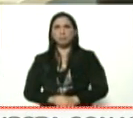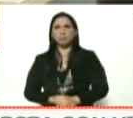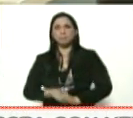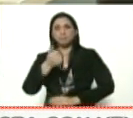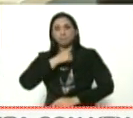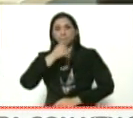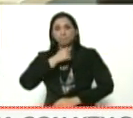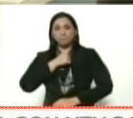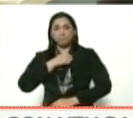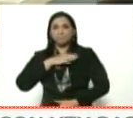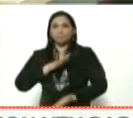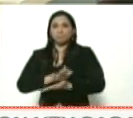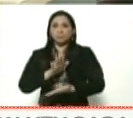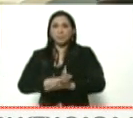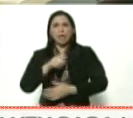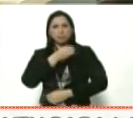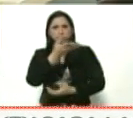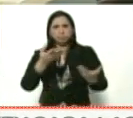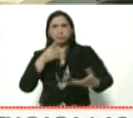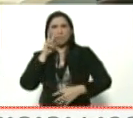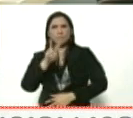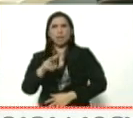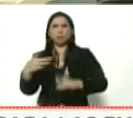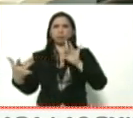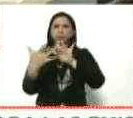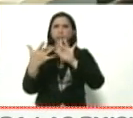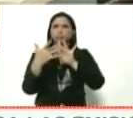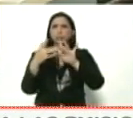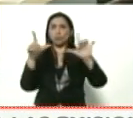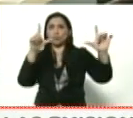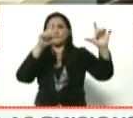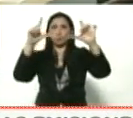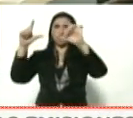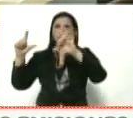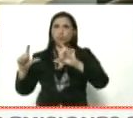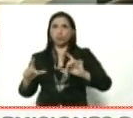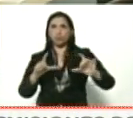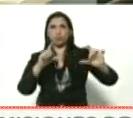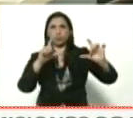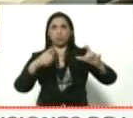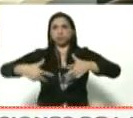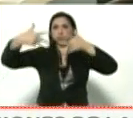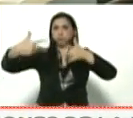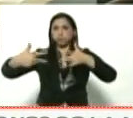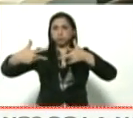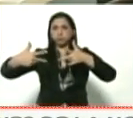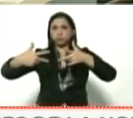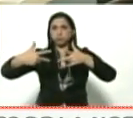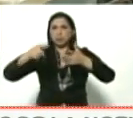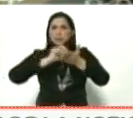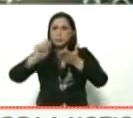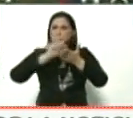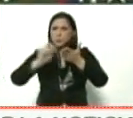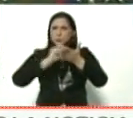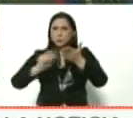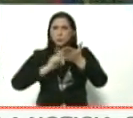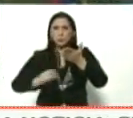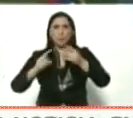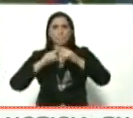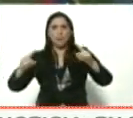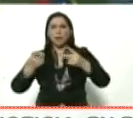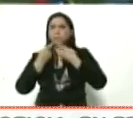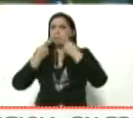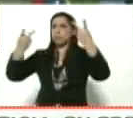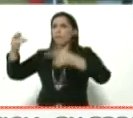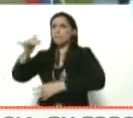su perseverancia. Ahí los veo en la pantalla de la videoconferencia tomando nota para mandar